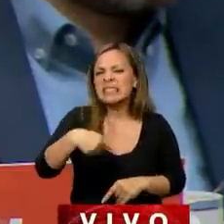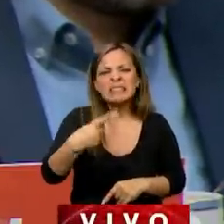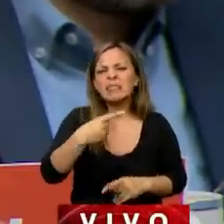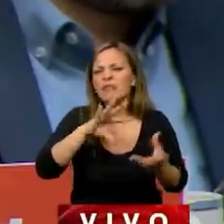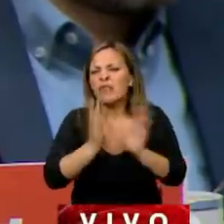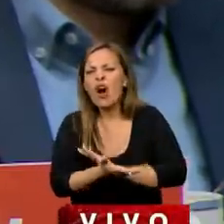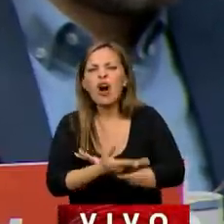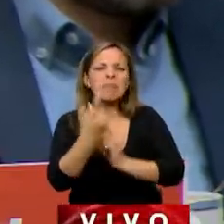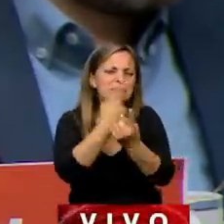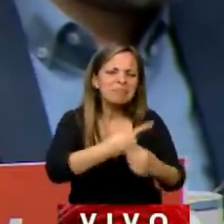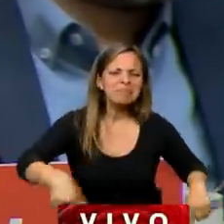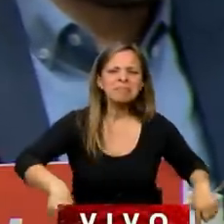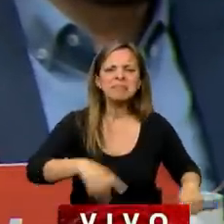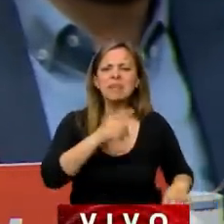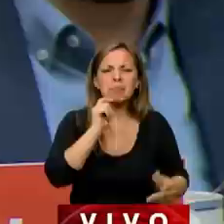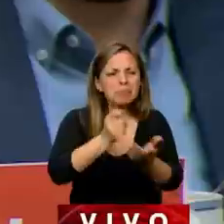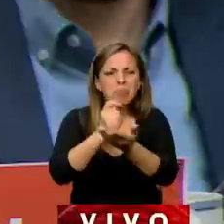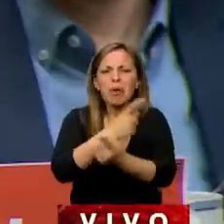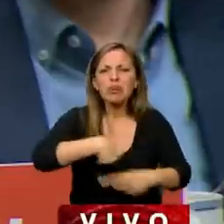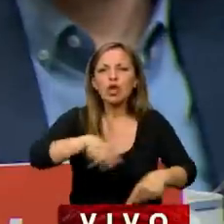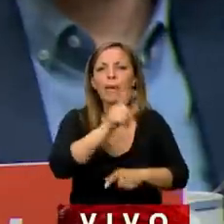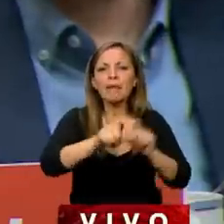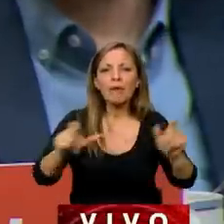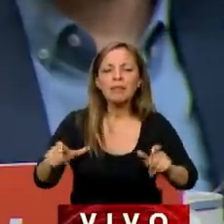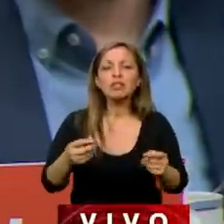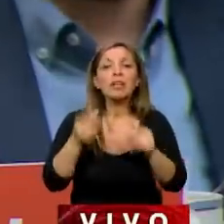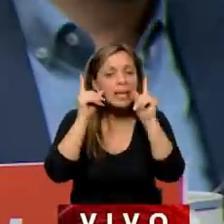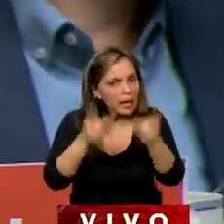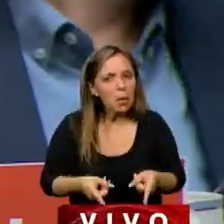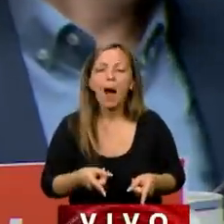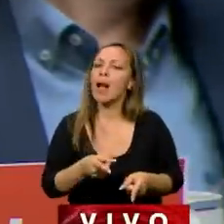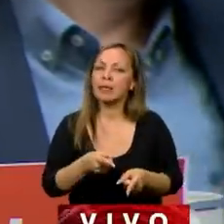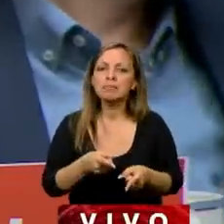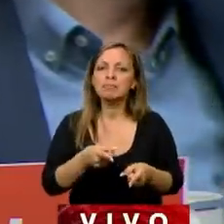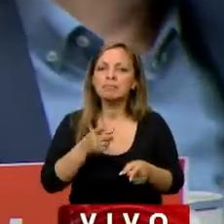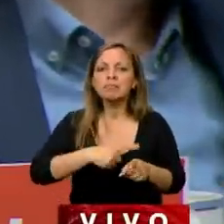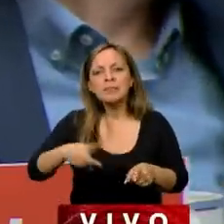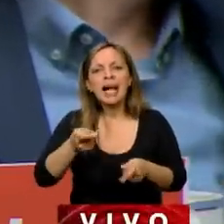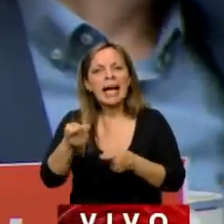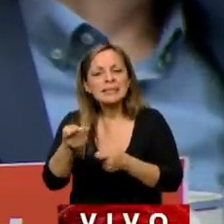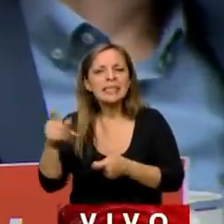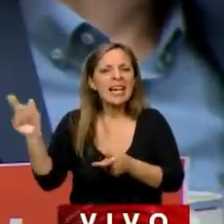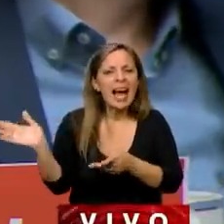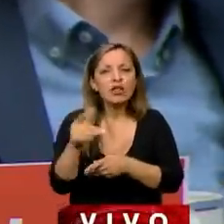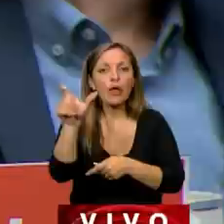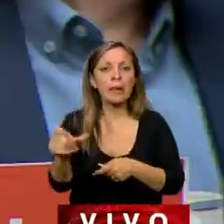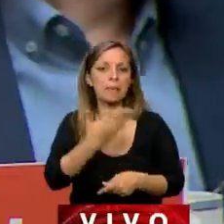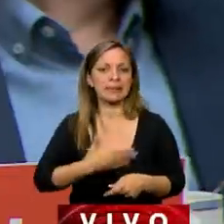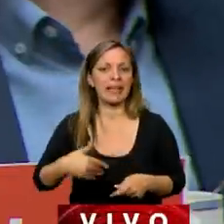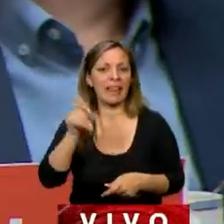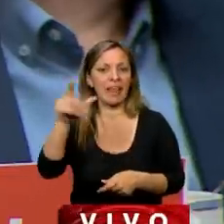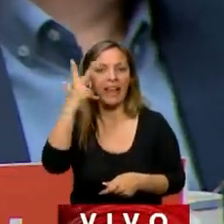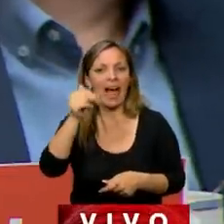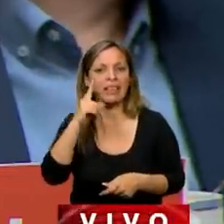violaciones sobre la población, y aún así, ocupación mediante, no pudieron evitar el asesinato del presidente